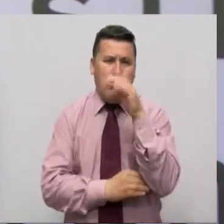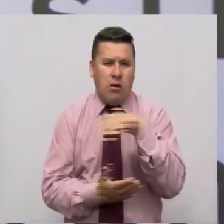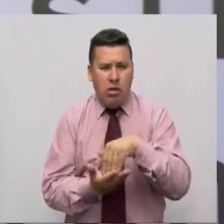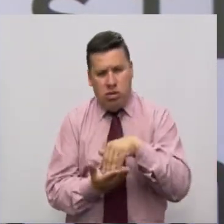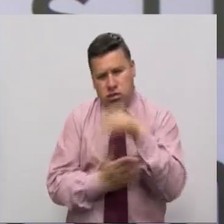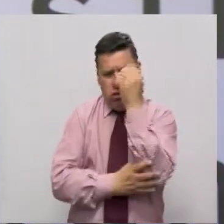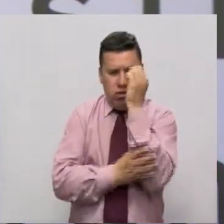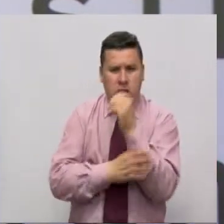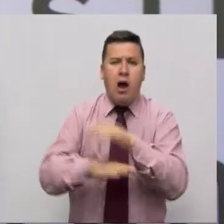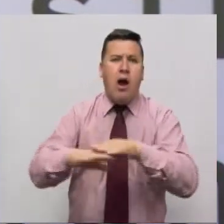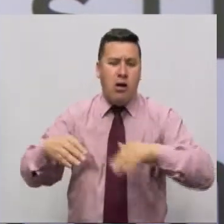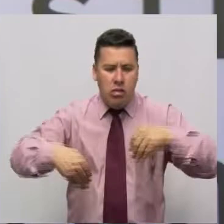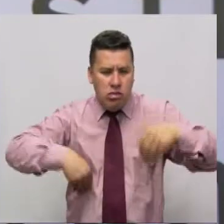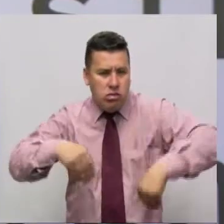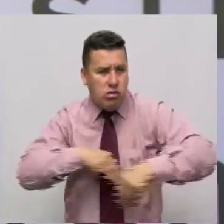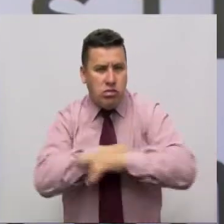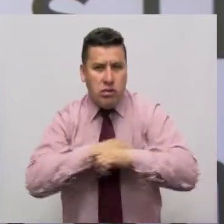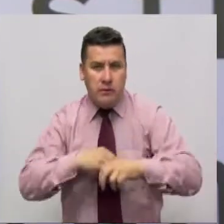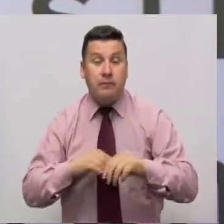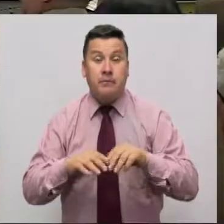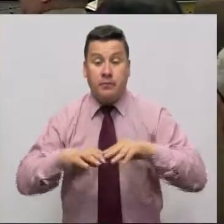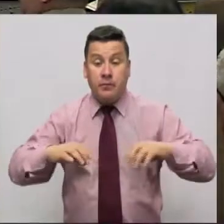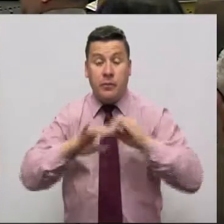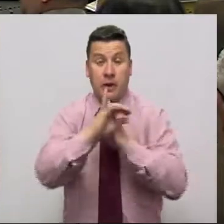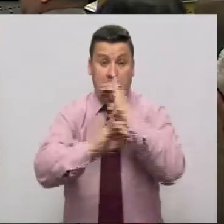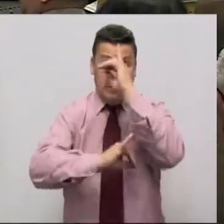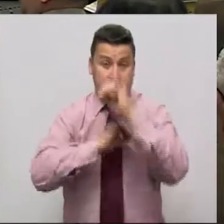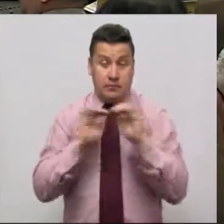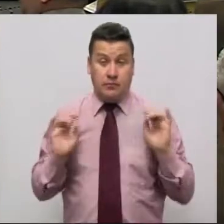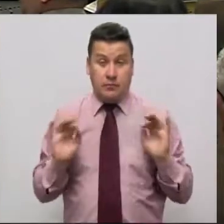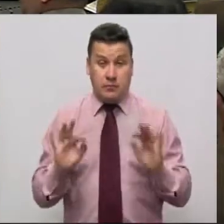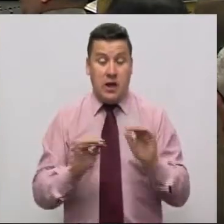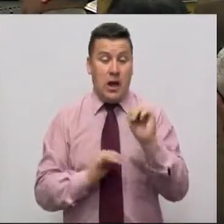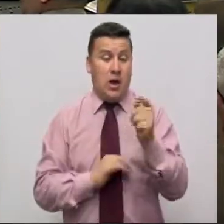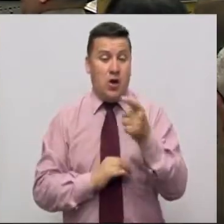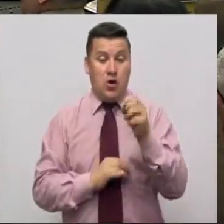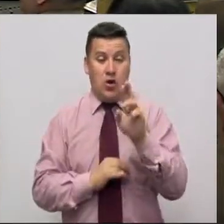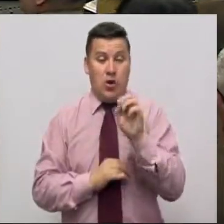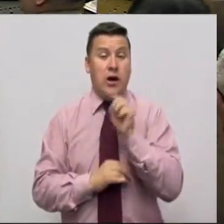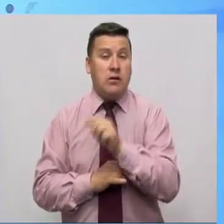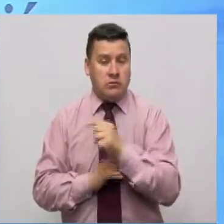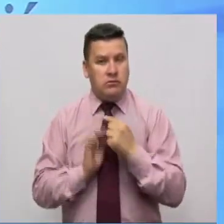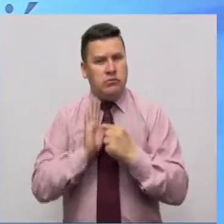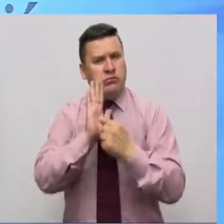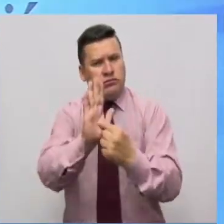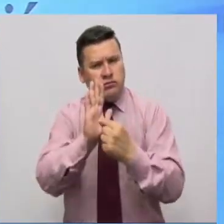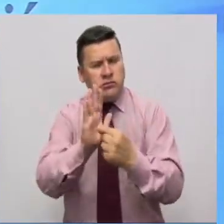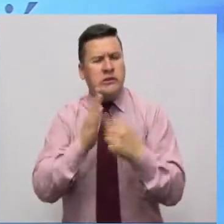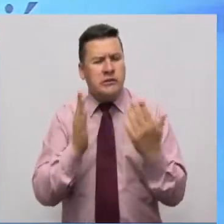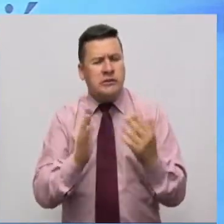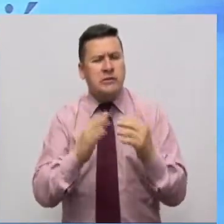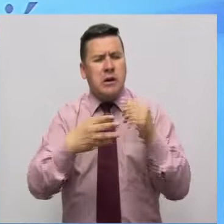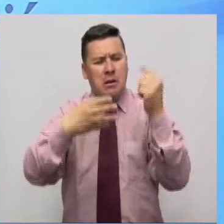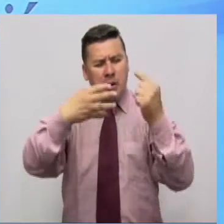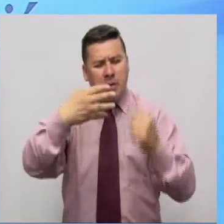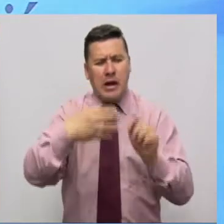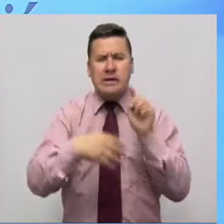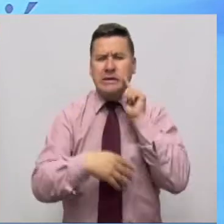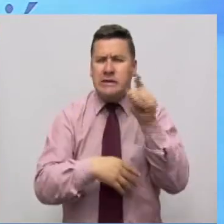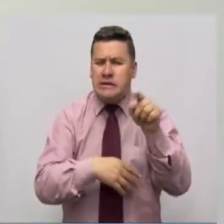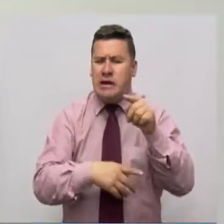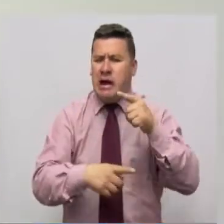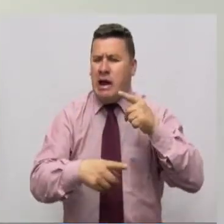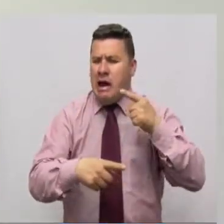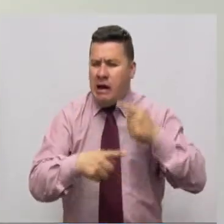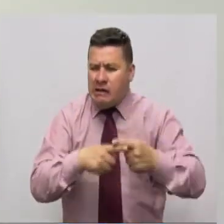a nuestro país. En su intervención en el auditorio del Centro Internacional de Convenciones Ágora, Maya Villazón se refirió a casos